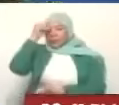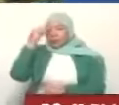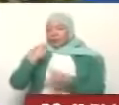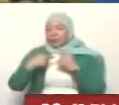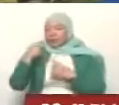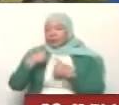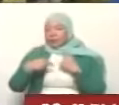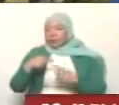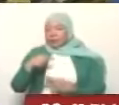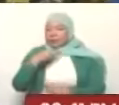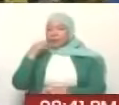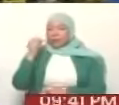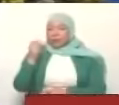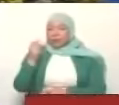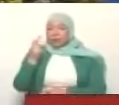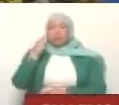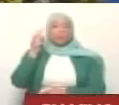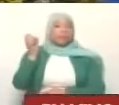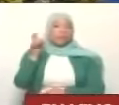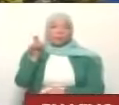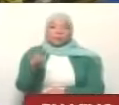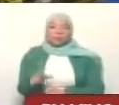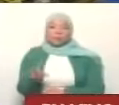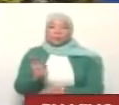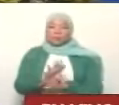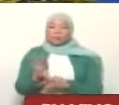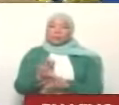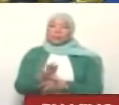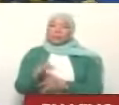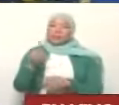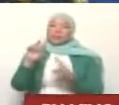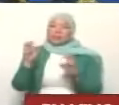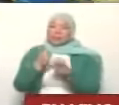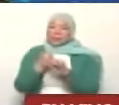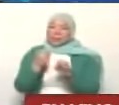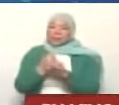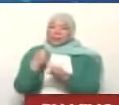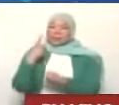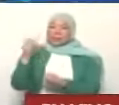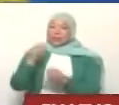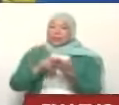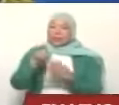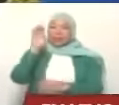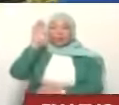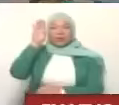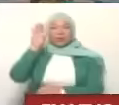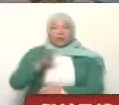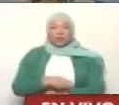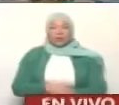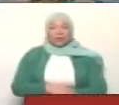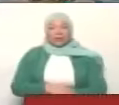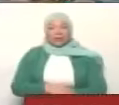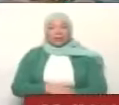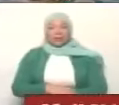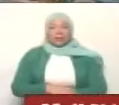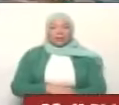De inmediato, presidente, Joángel Tobar, Joavit, con el tema ¡Vamos pa'lante!